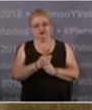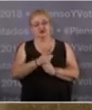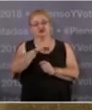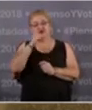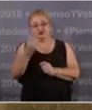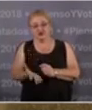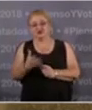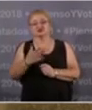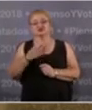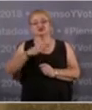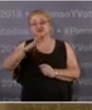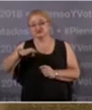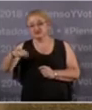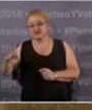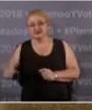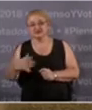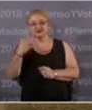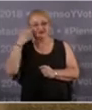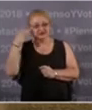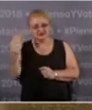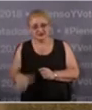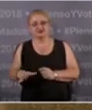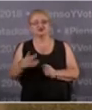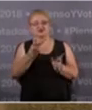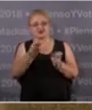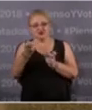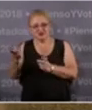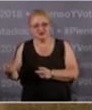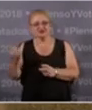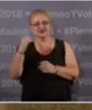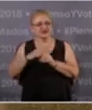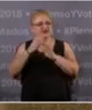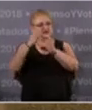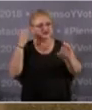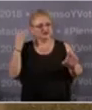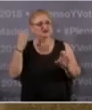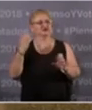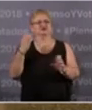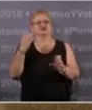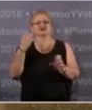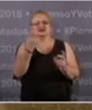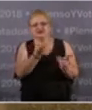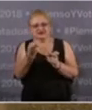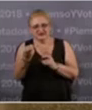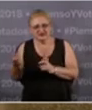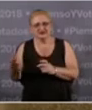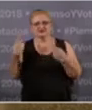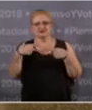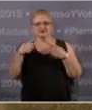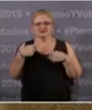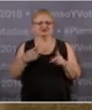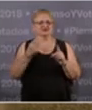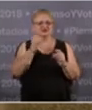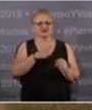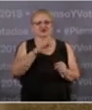homicidios dolosos, robos en transporte público, extorsiones, delitos sexuales, trata de personas o secuestros ocurren todos